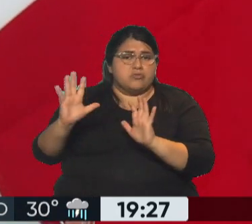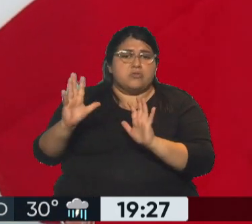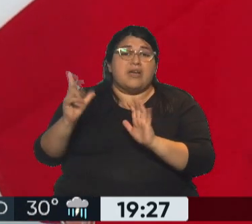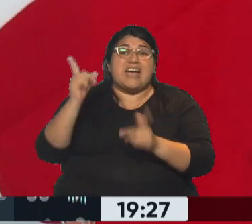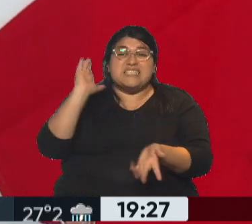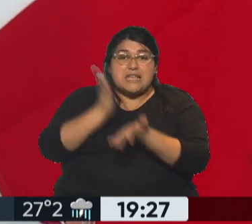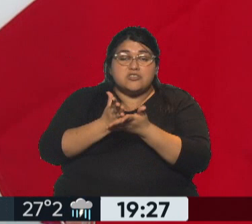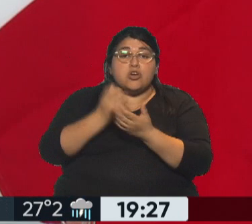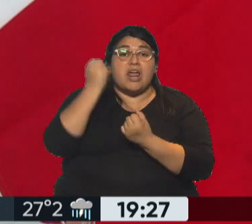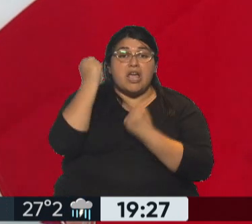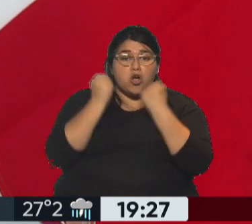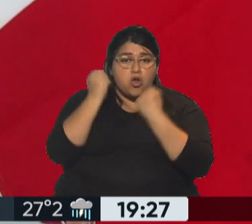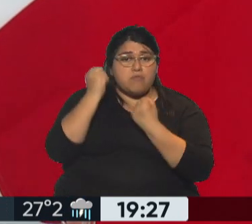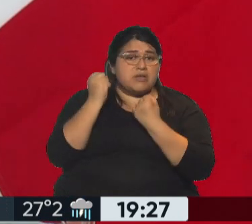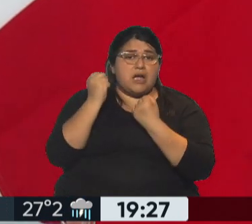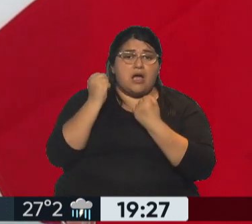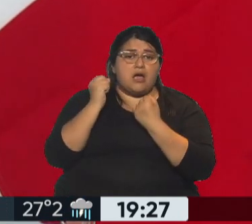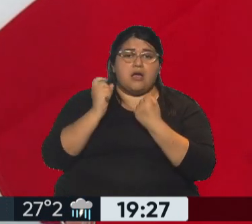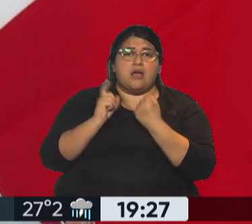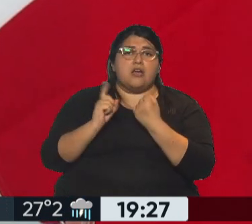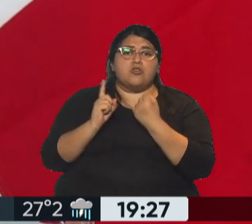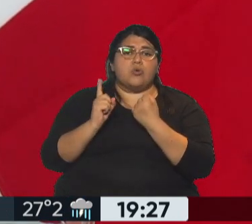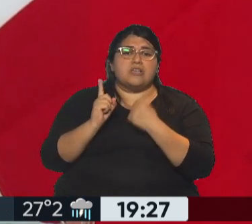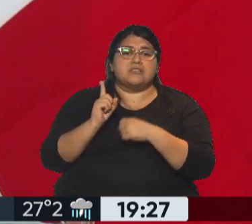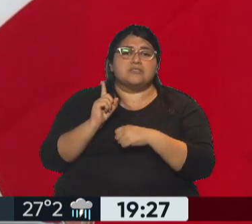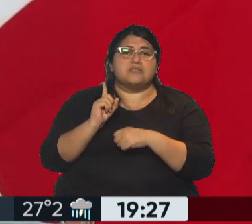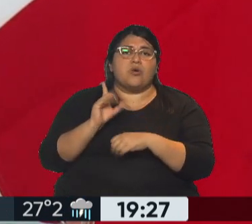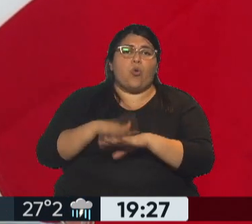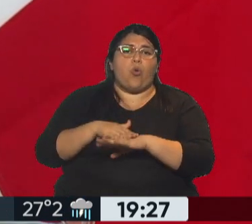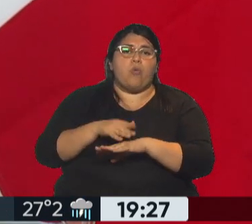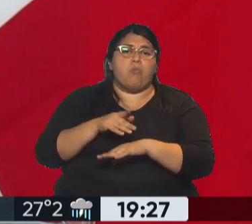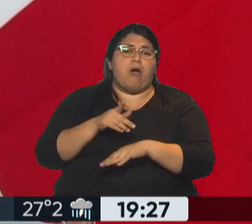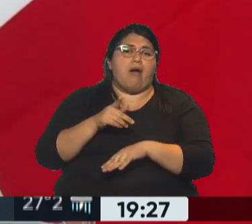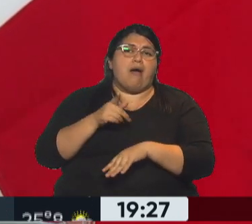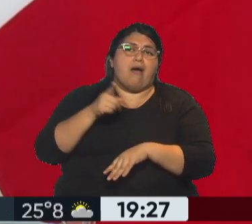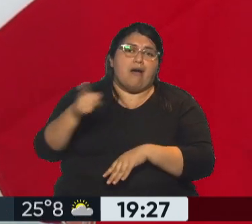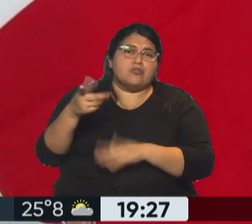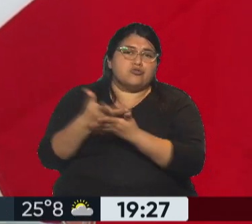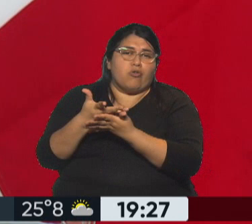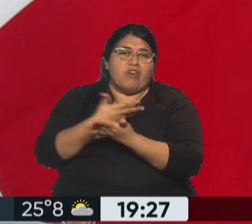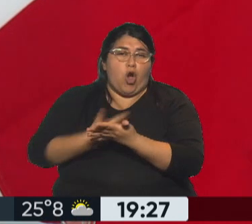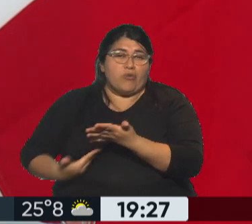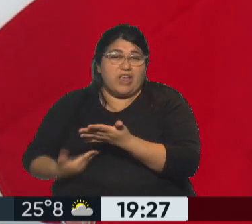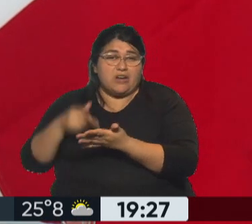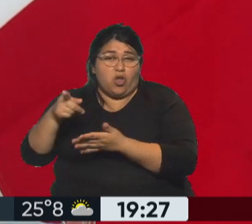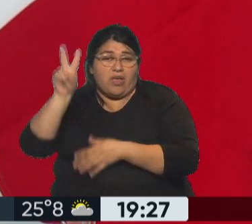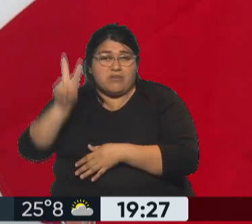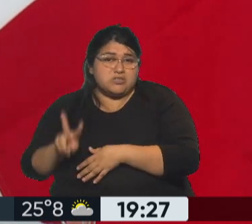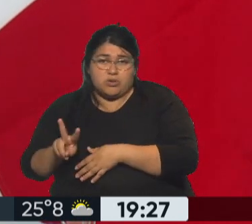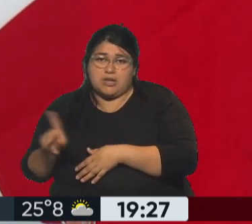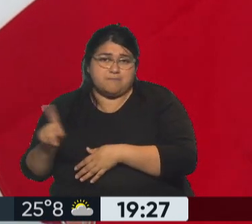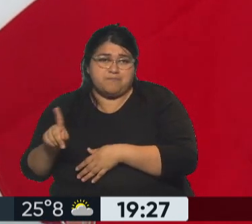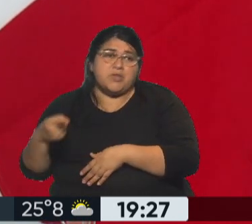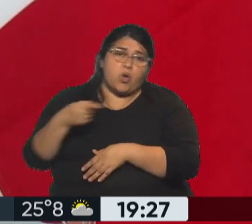sanciones económicas no afectan centralmente al gobierno de Venezuela, sino que afectan al pueblo de Venezuela. La cantidad